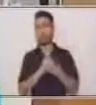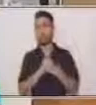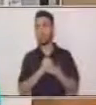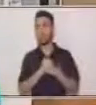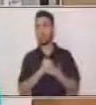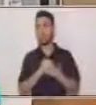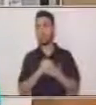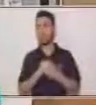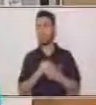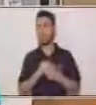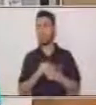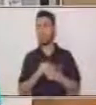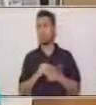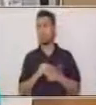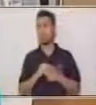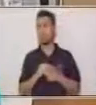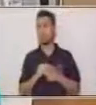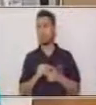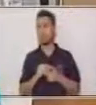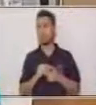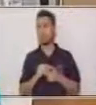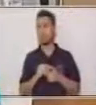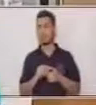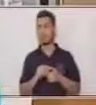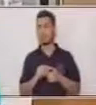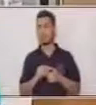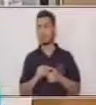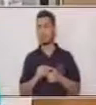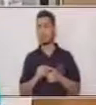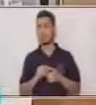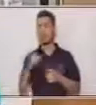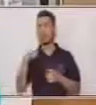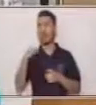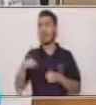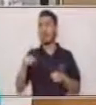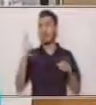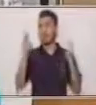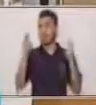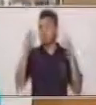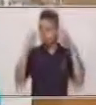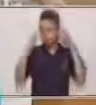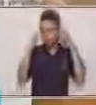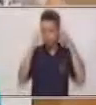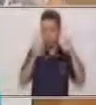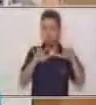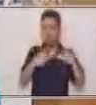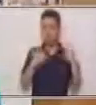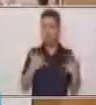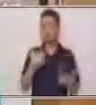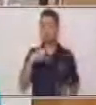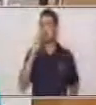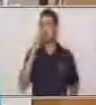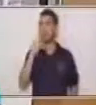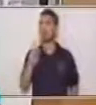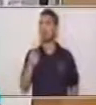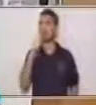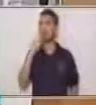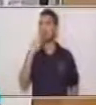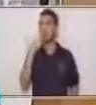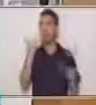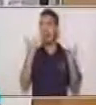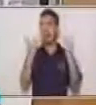Ahora vamos entonces a centrarnos en el tema de hoy. Y hoy específicamente vamos a hablar del cálculo